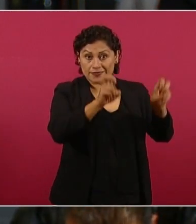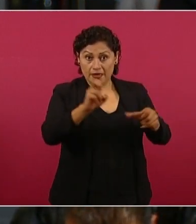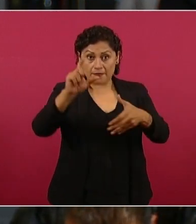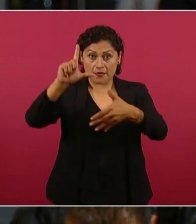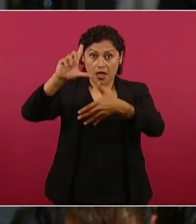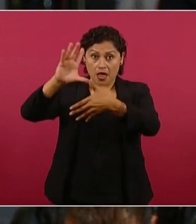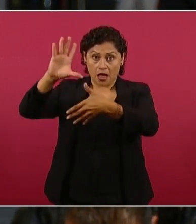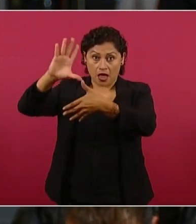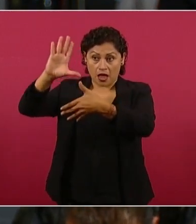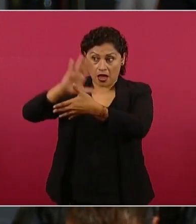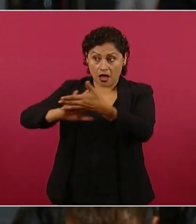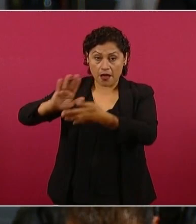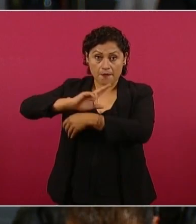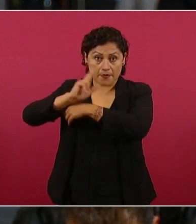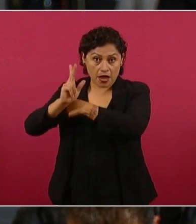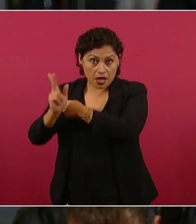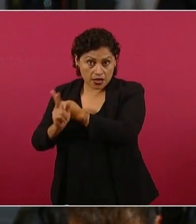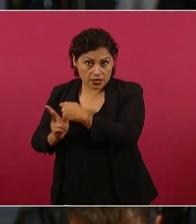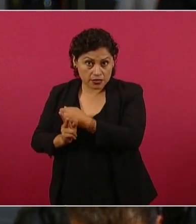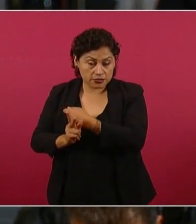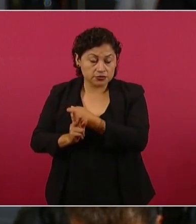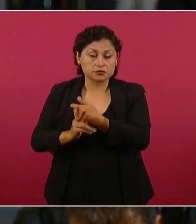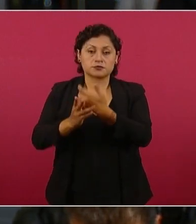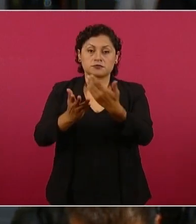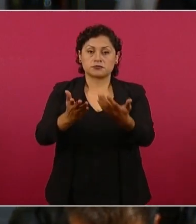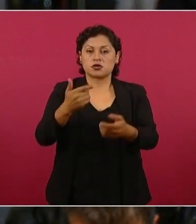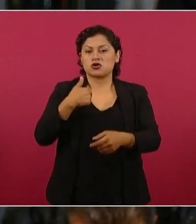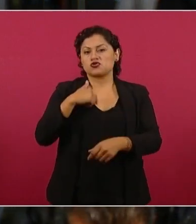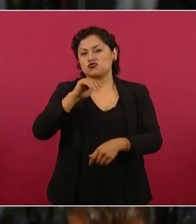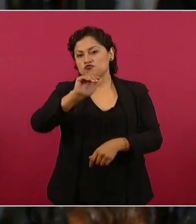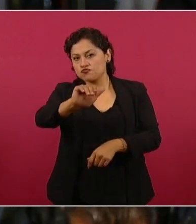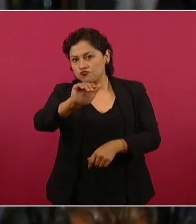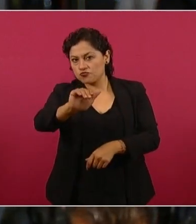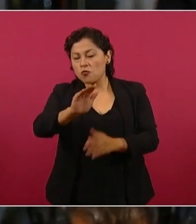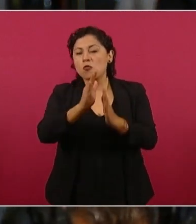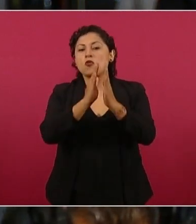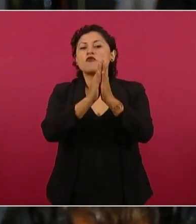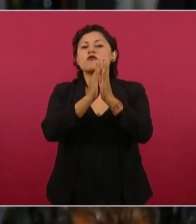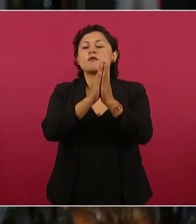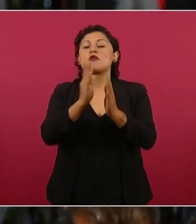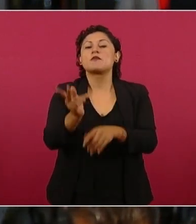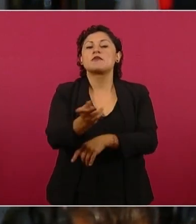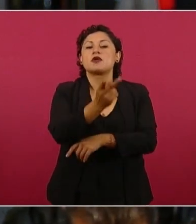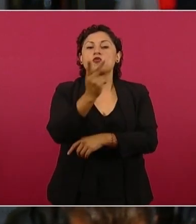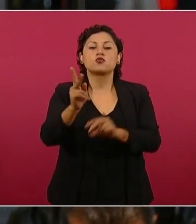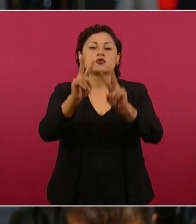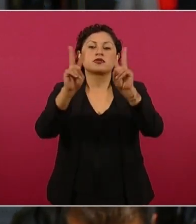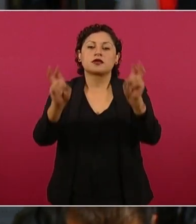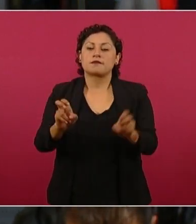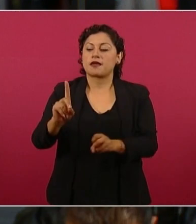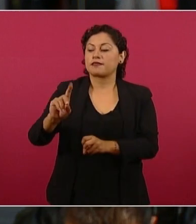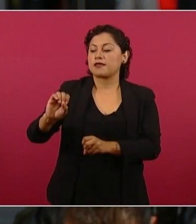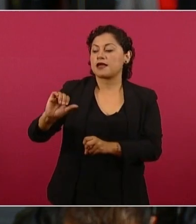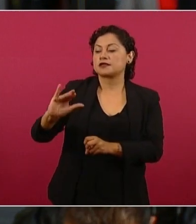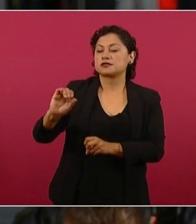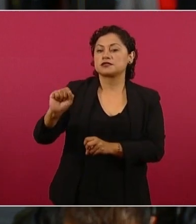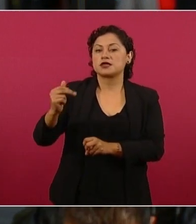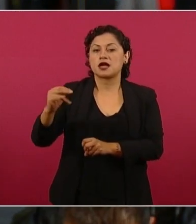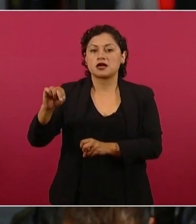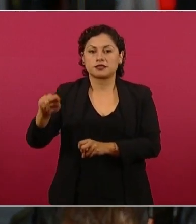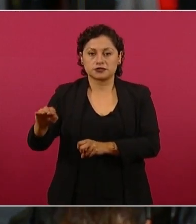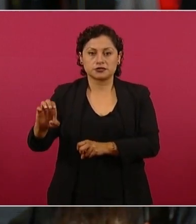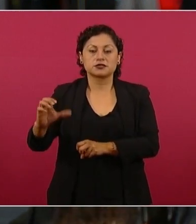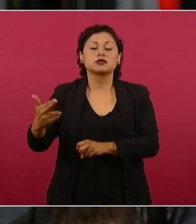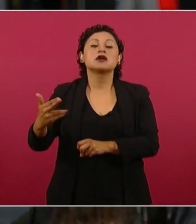presidente, porque de Assange. Preguntarle concretamente, porque acaba de ya de firmar la